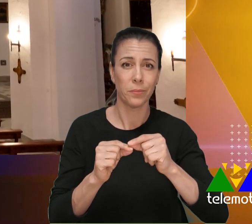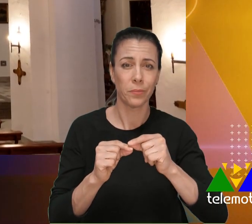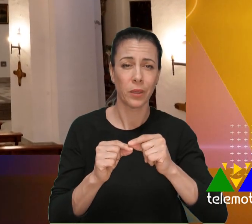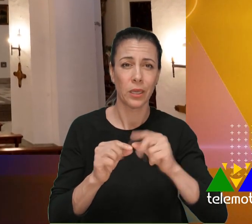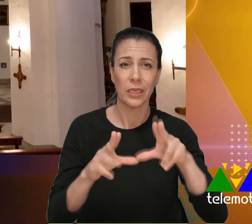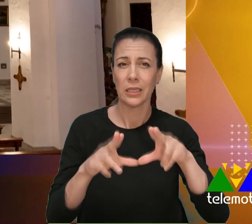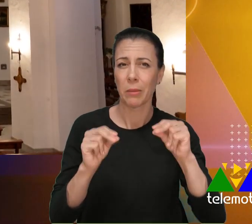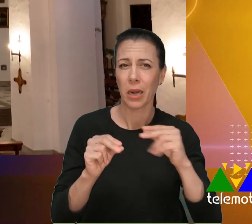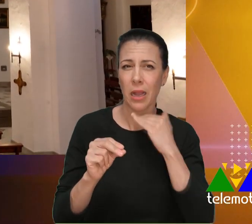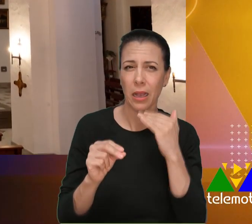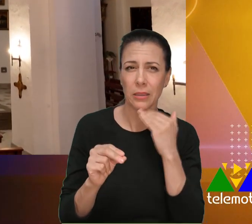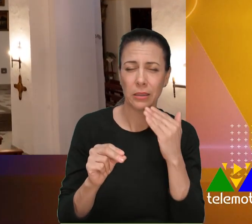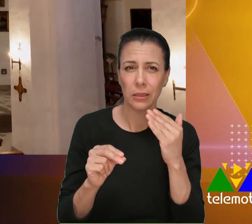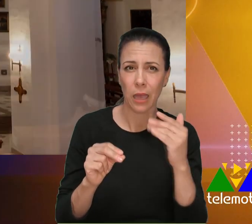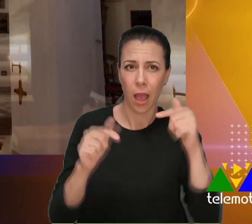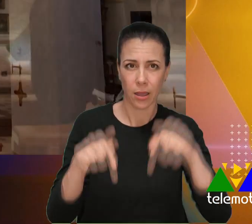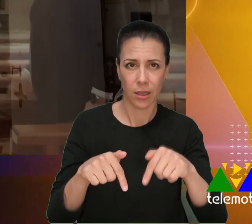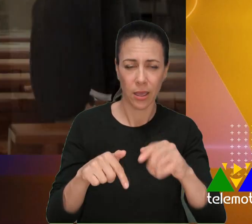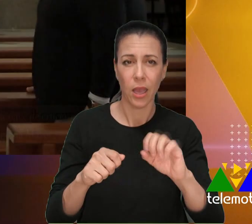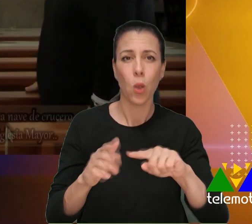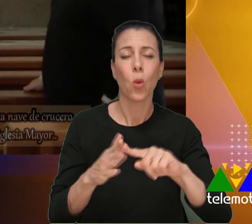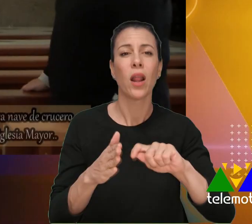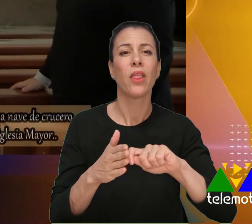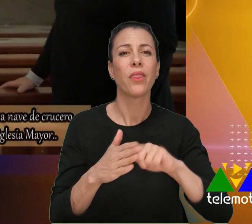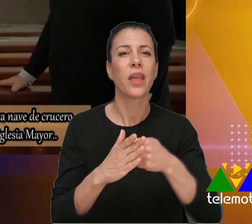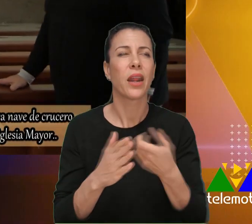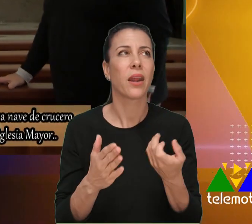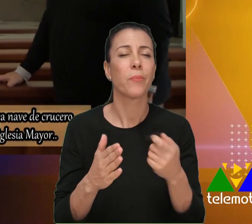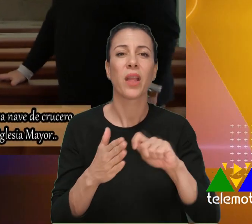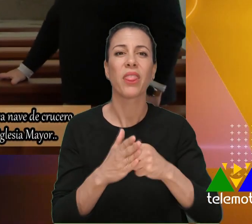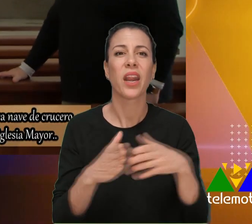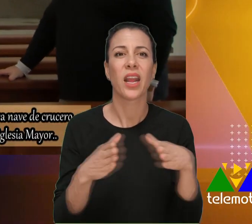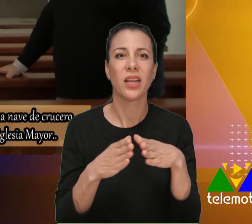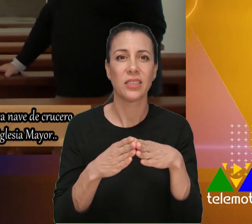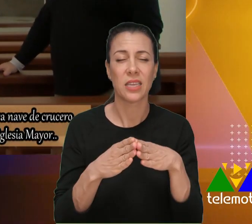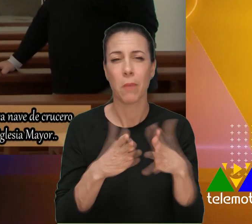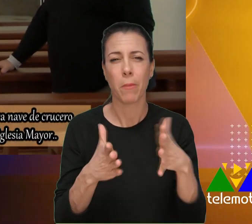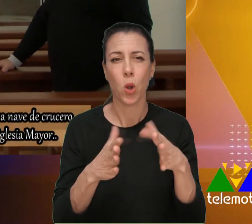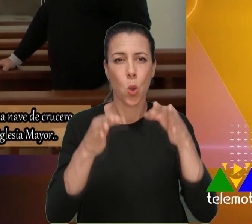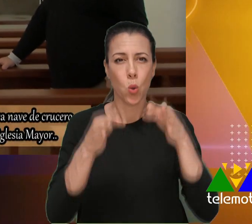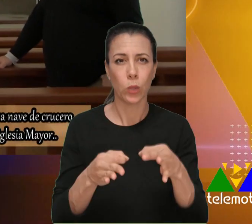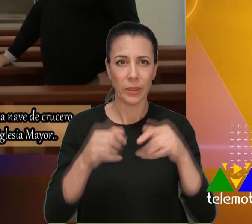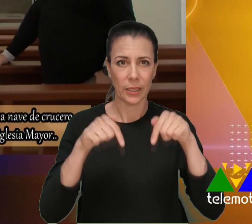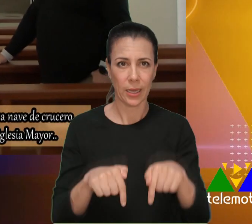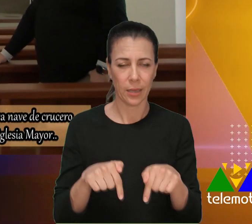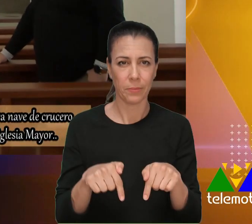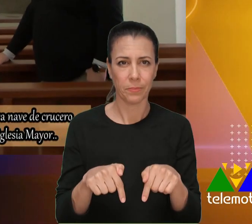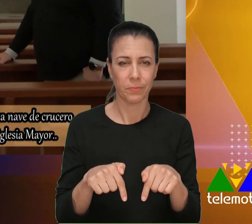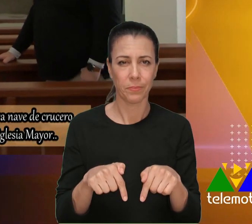Terminaría prácticamente aquí. El cierre de la iglesia estaría justamente aquí.